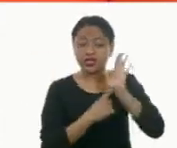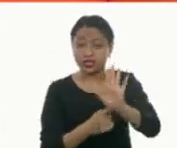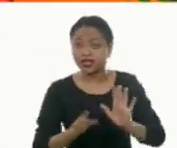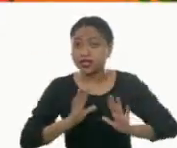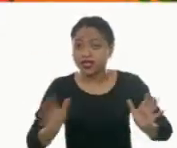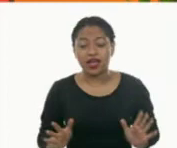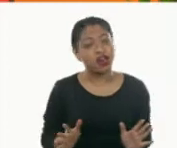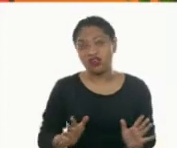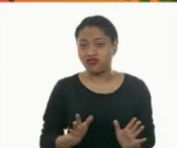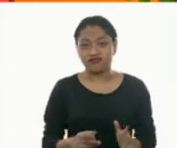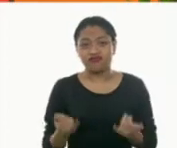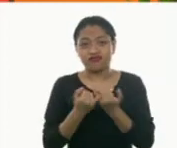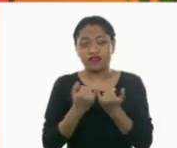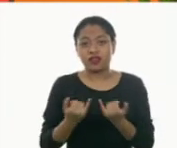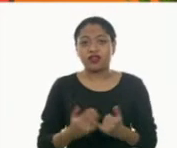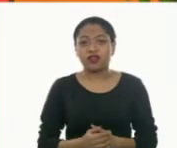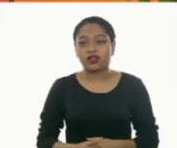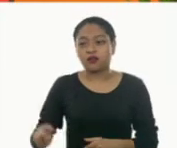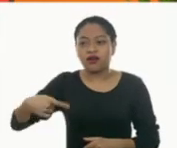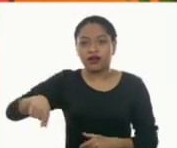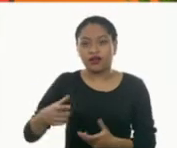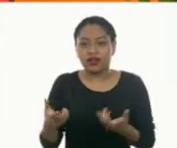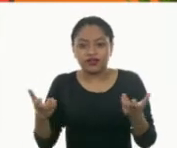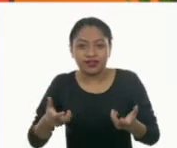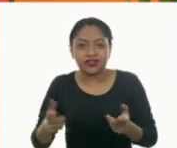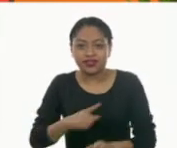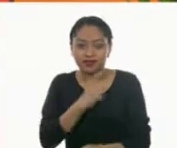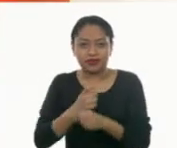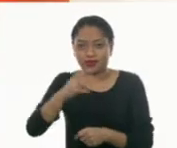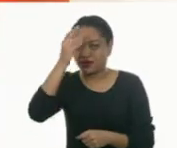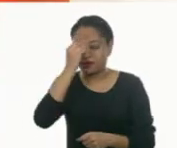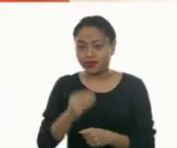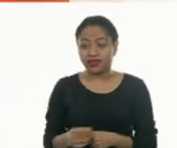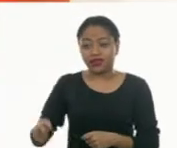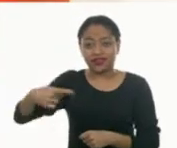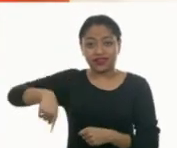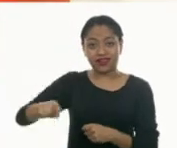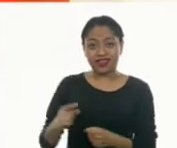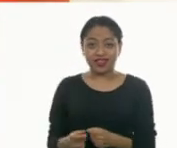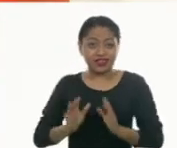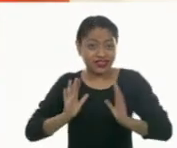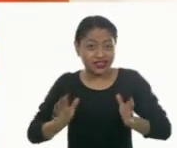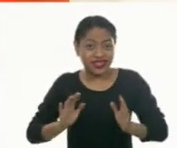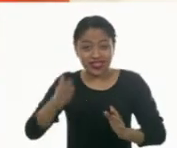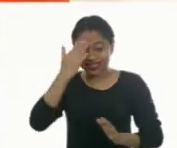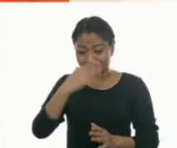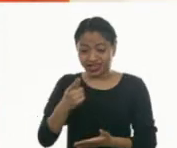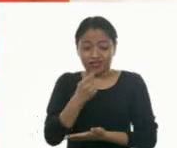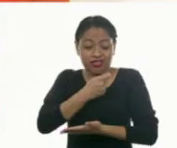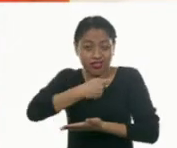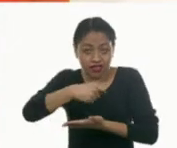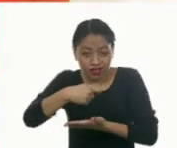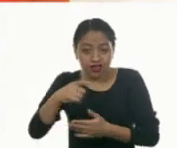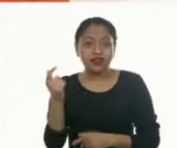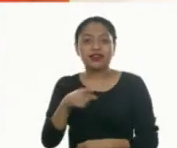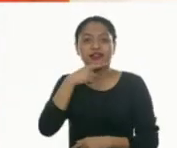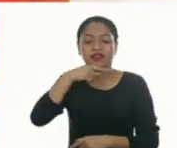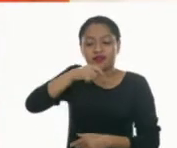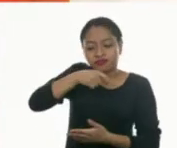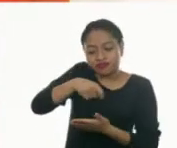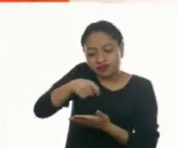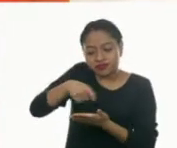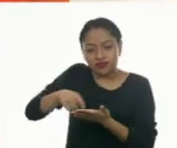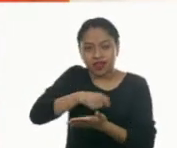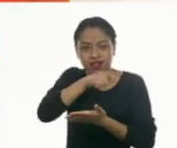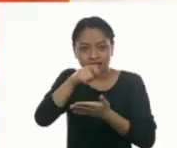la motricidad. Entonces no está listo muchas veces para tomar bien el lápiz, el marcador, aprender cómo